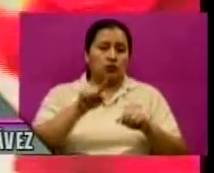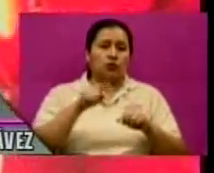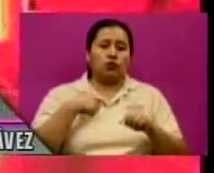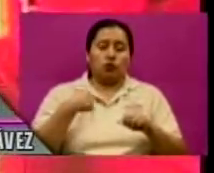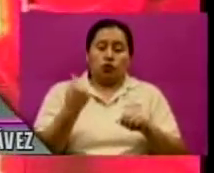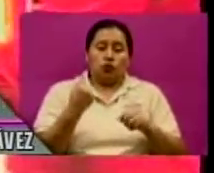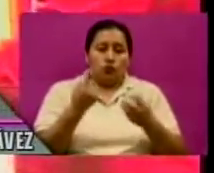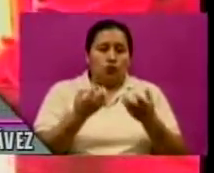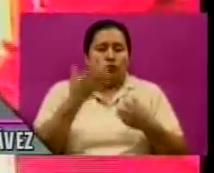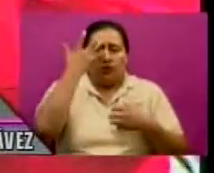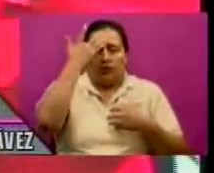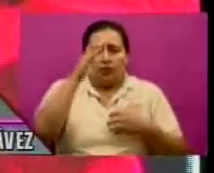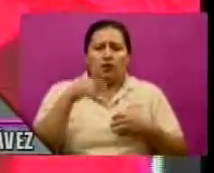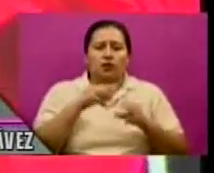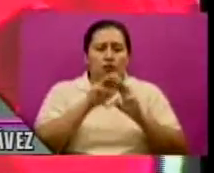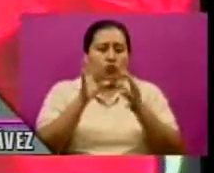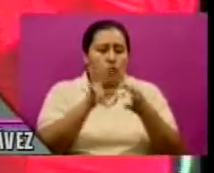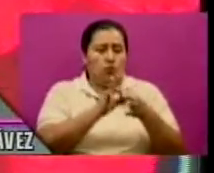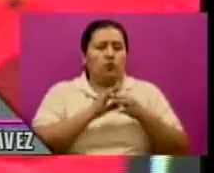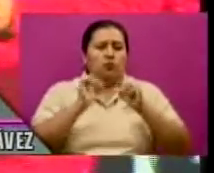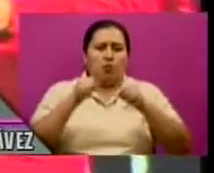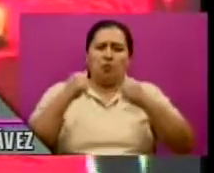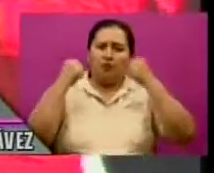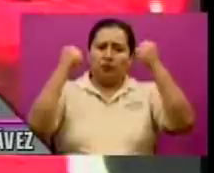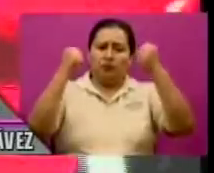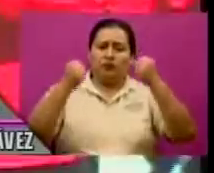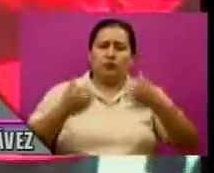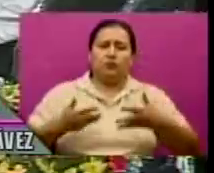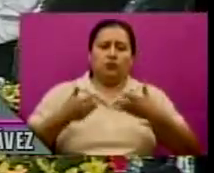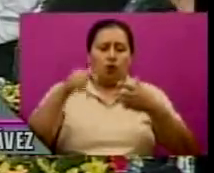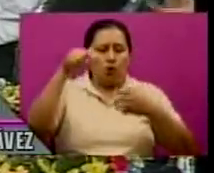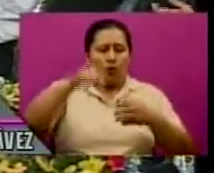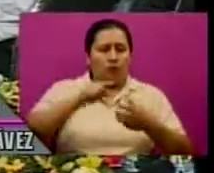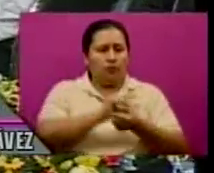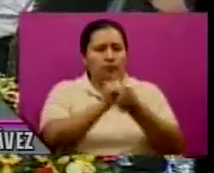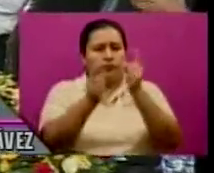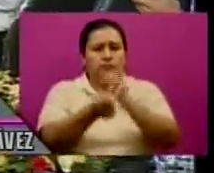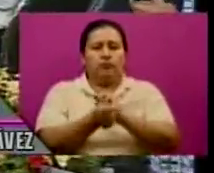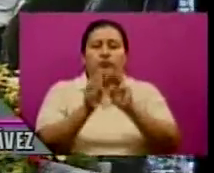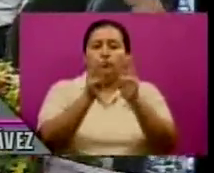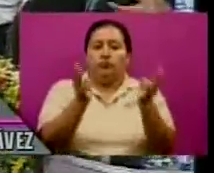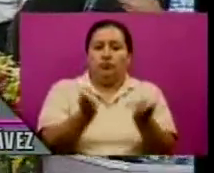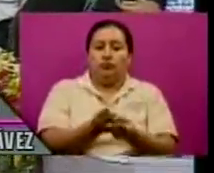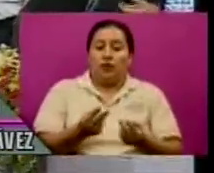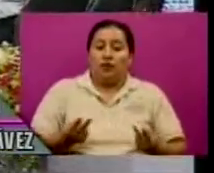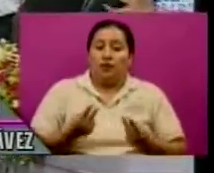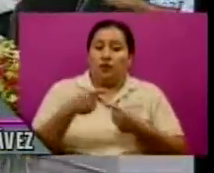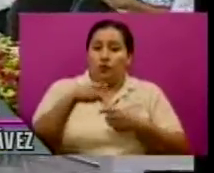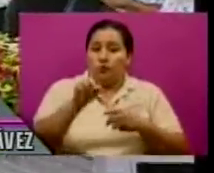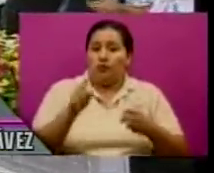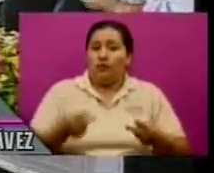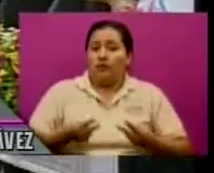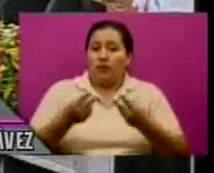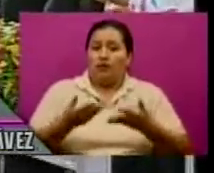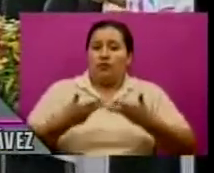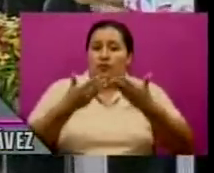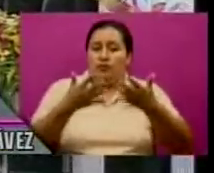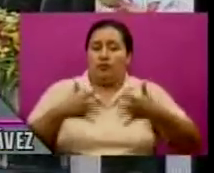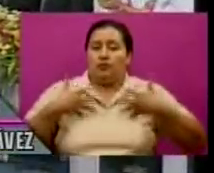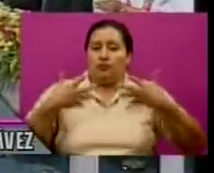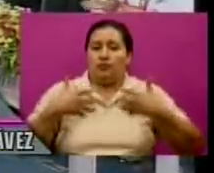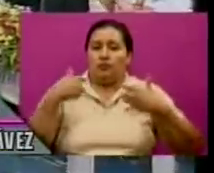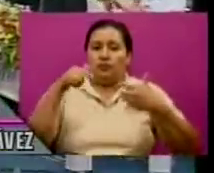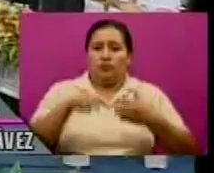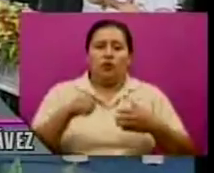hacer, yo lo que sé es que juntos vamos a vencer, y vamos a cambiar el mundo. Vive tu vida, dale